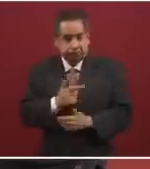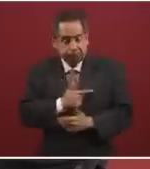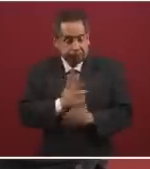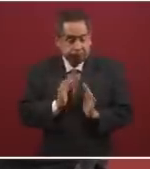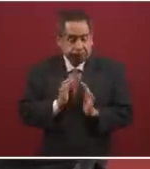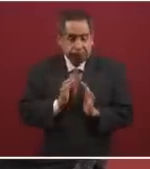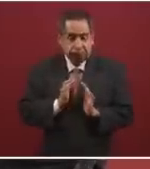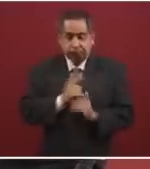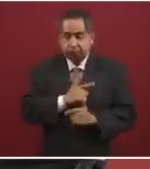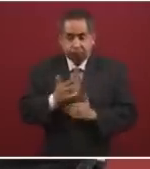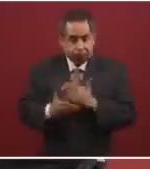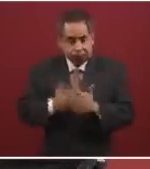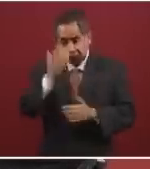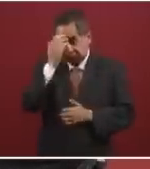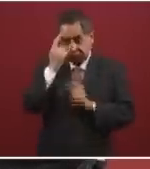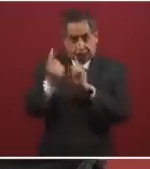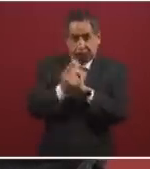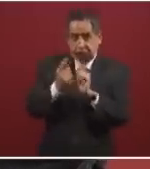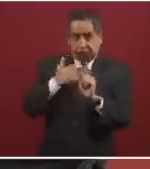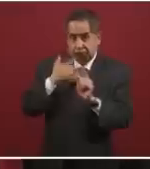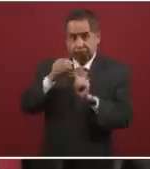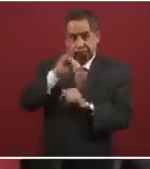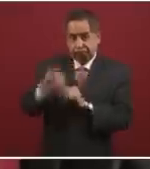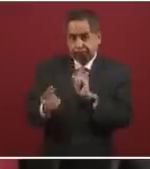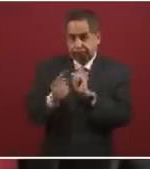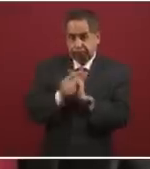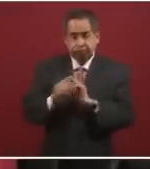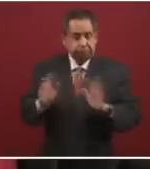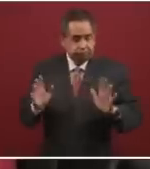el gusto de conocerla. O sea,